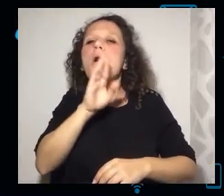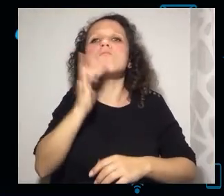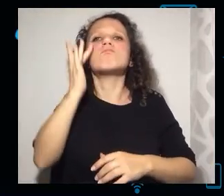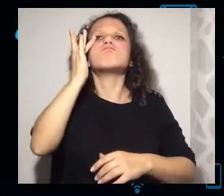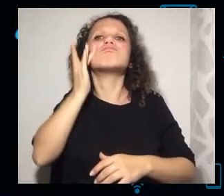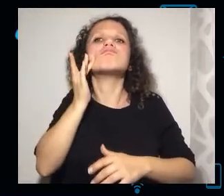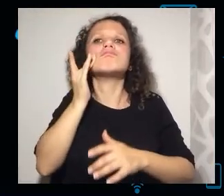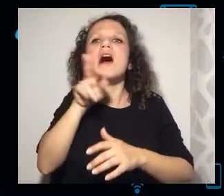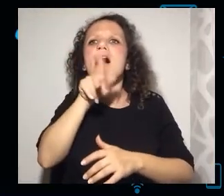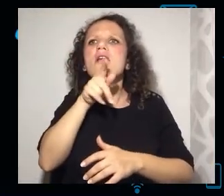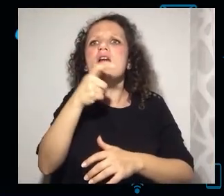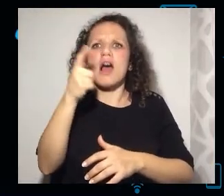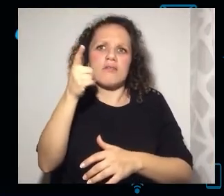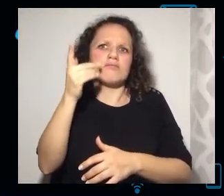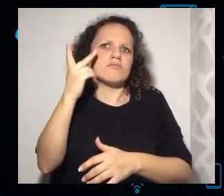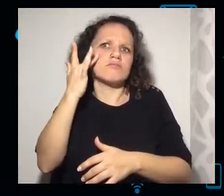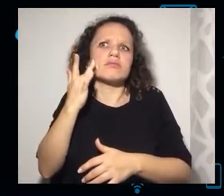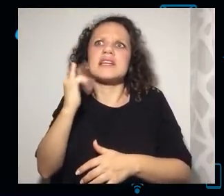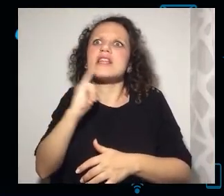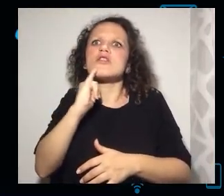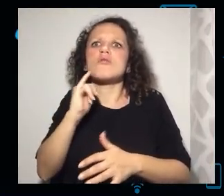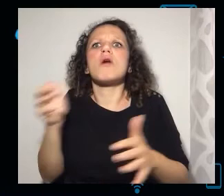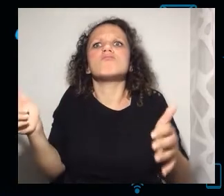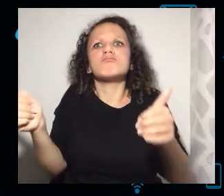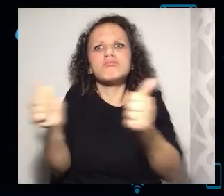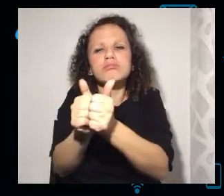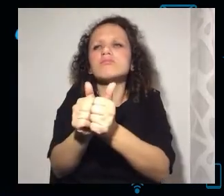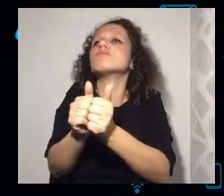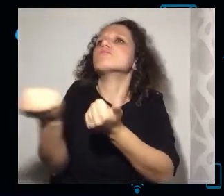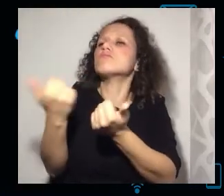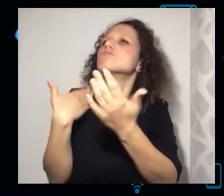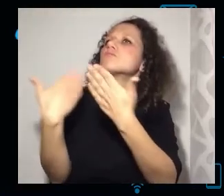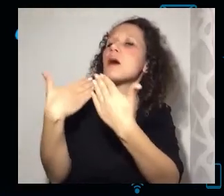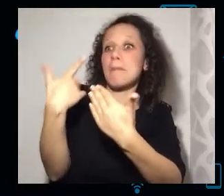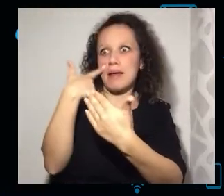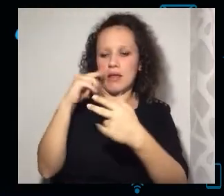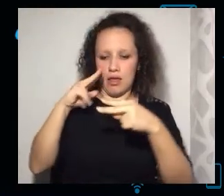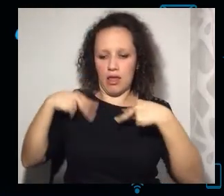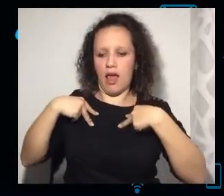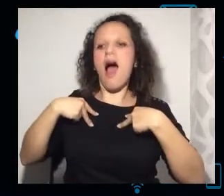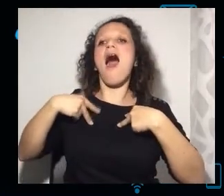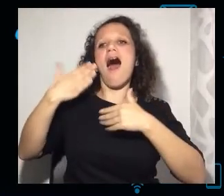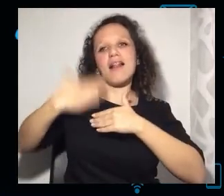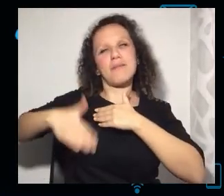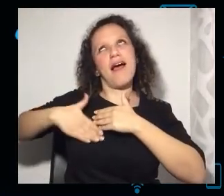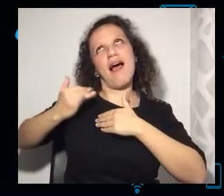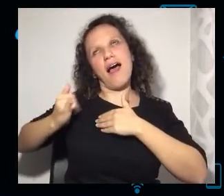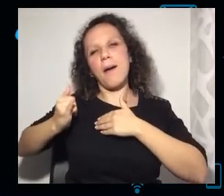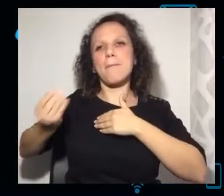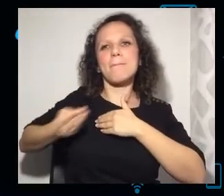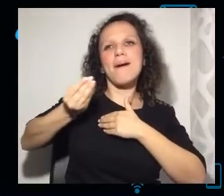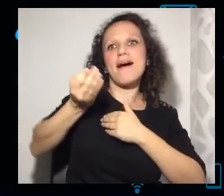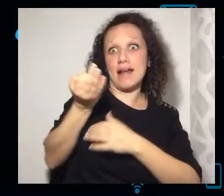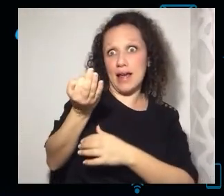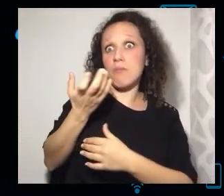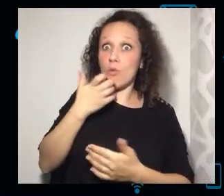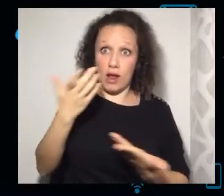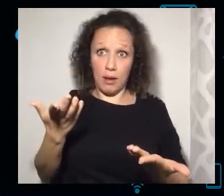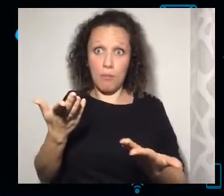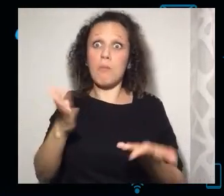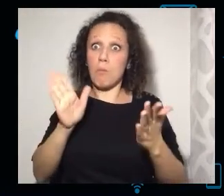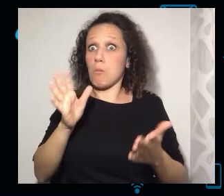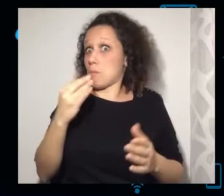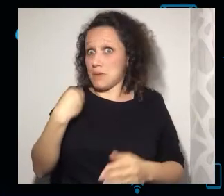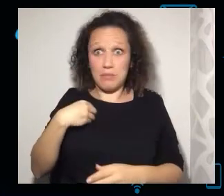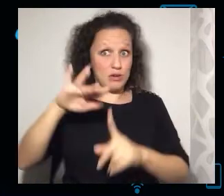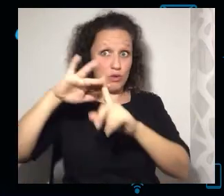habla muy bien no para poder entender cuál es cuáles son mis limitaciones y cómo tengo que mejorarlo en el caso de la competencia digital